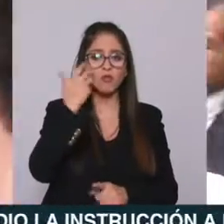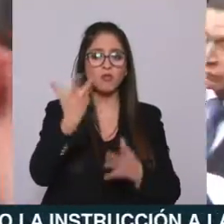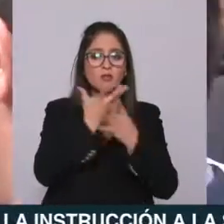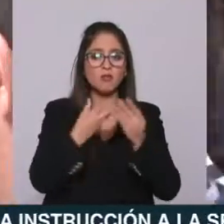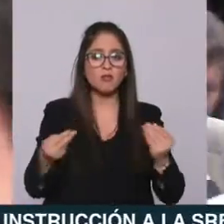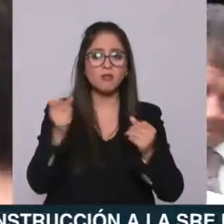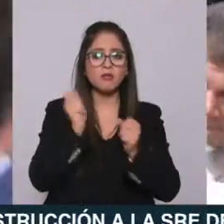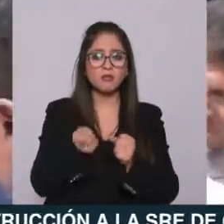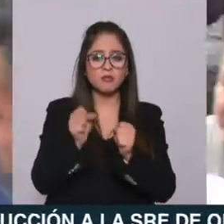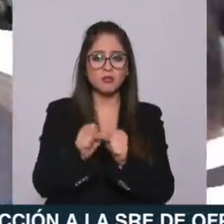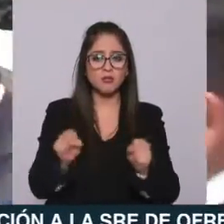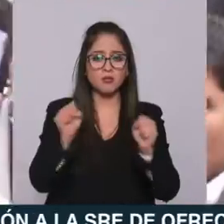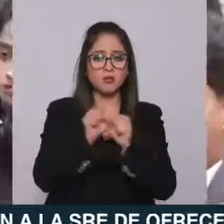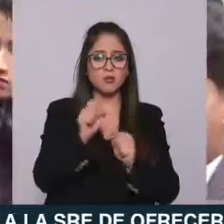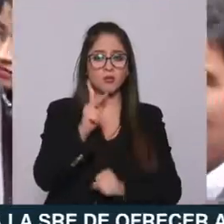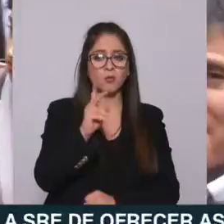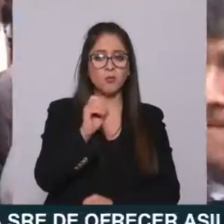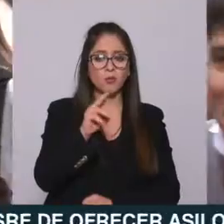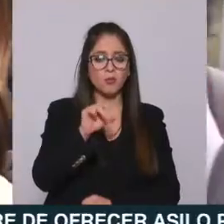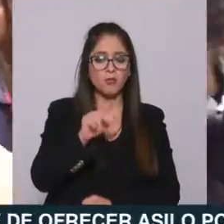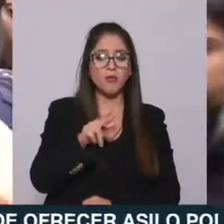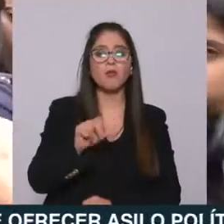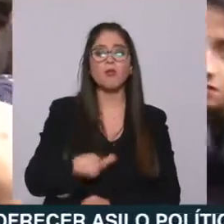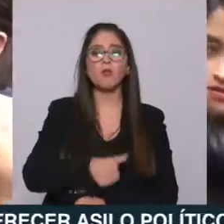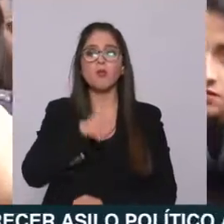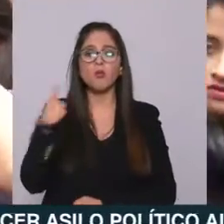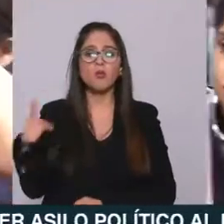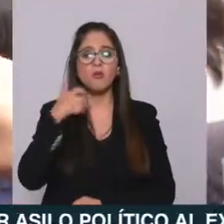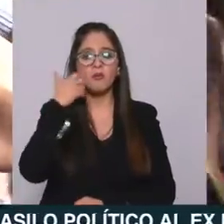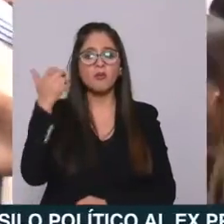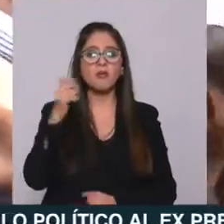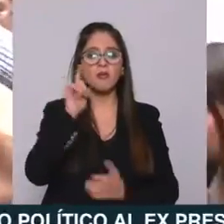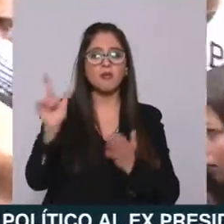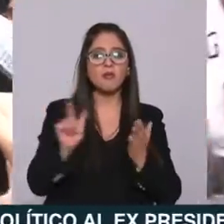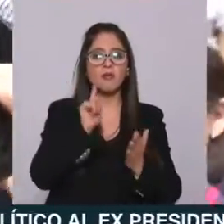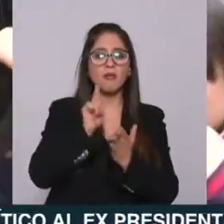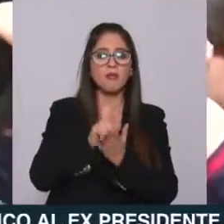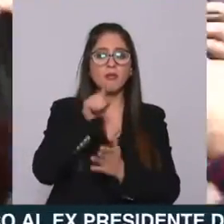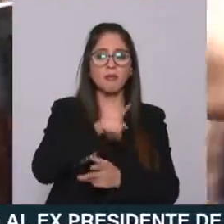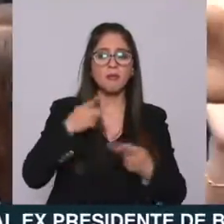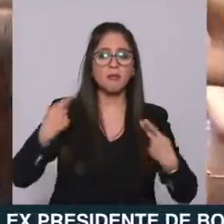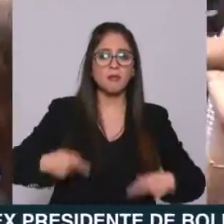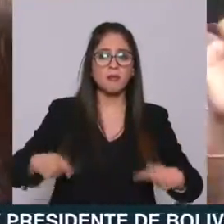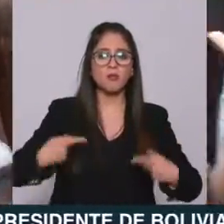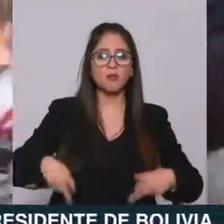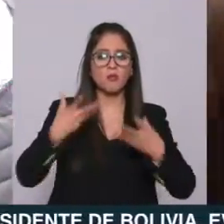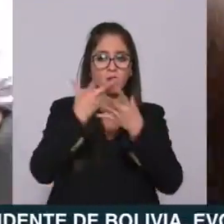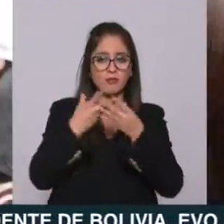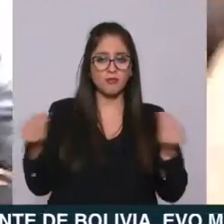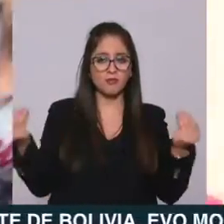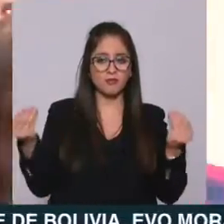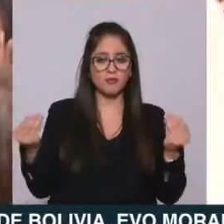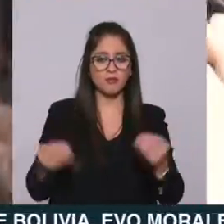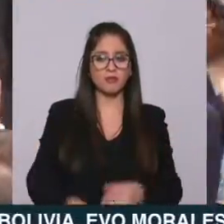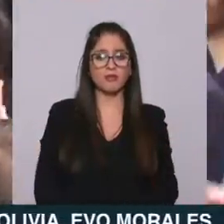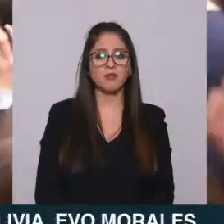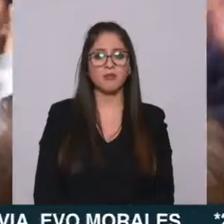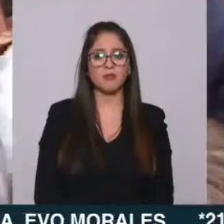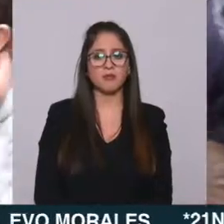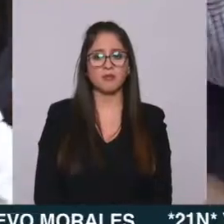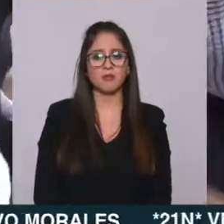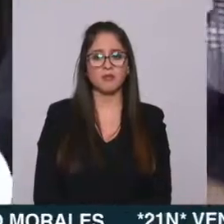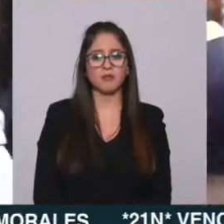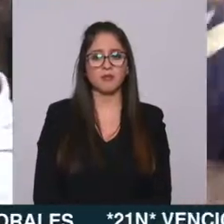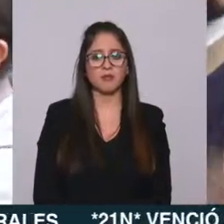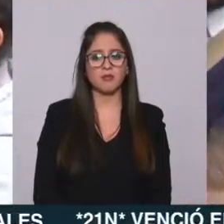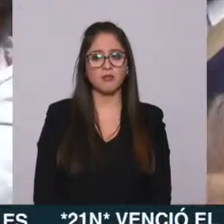del Seguro Popular y otros que buscan la creación de leyes a favor de los desaparecidos. Para que pues